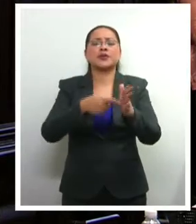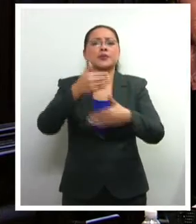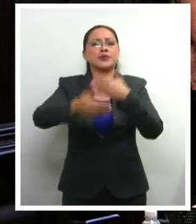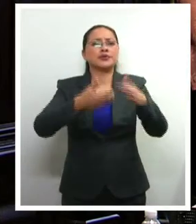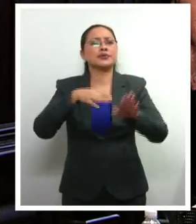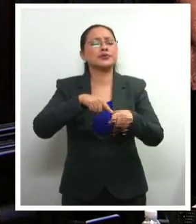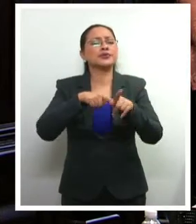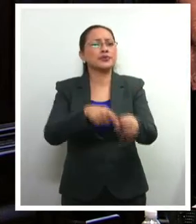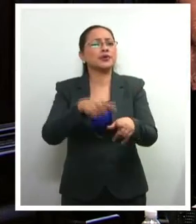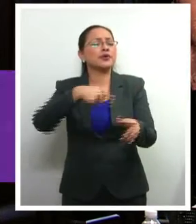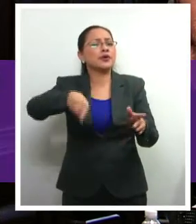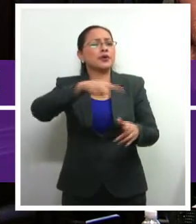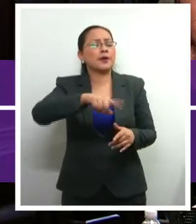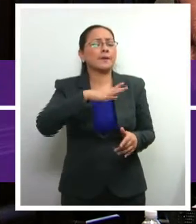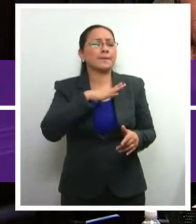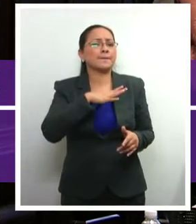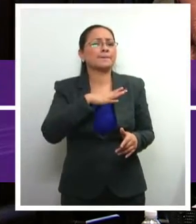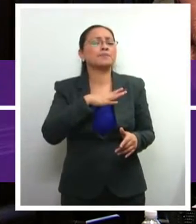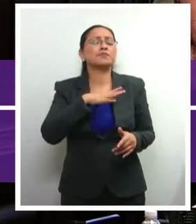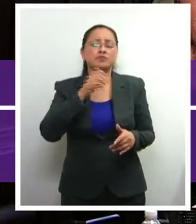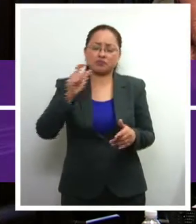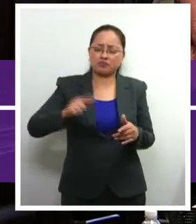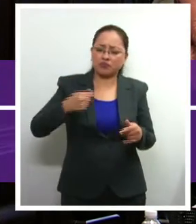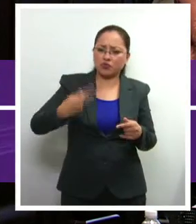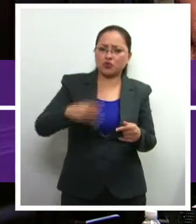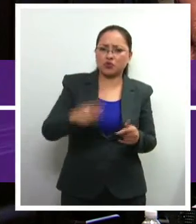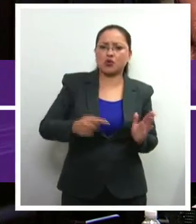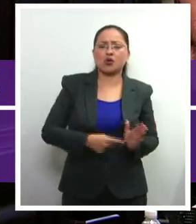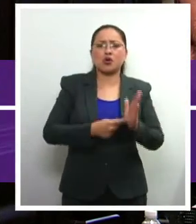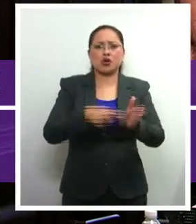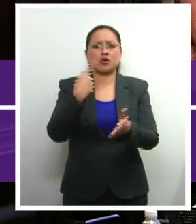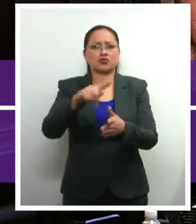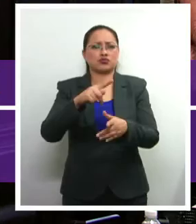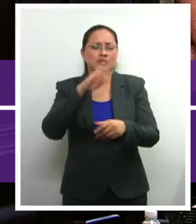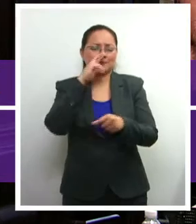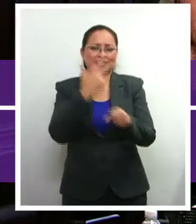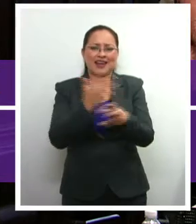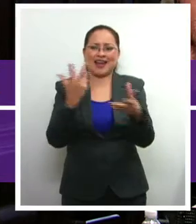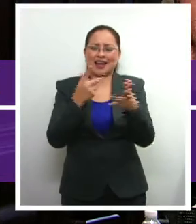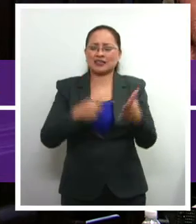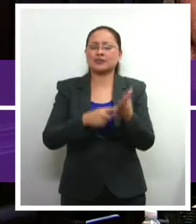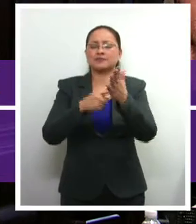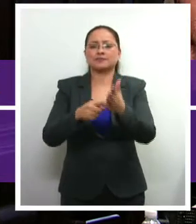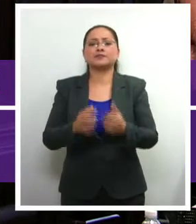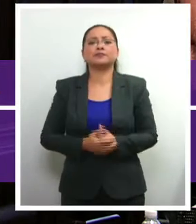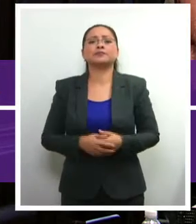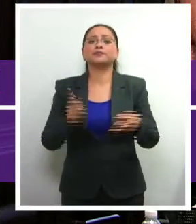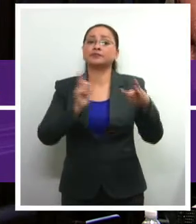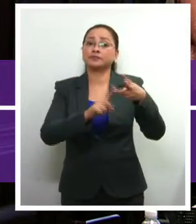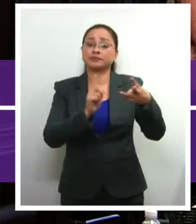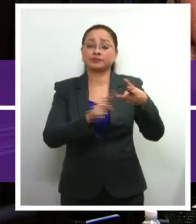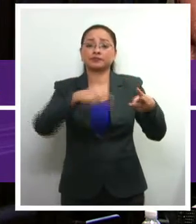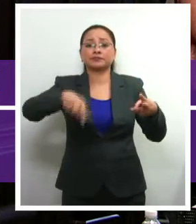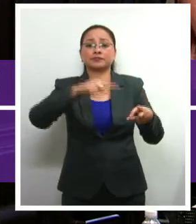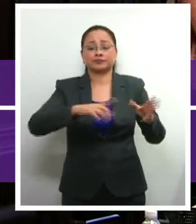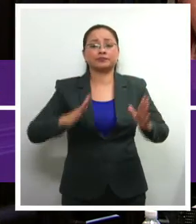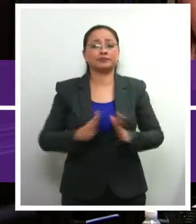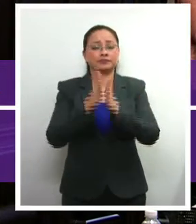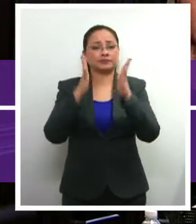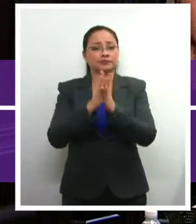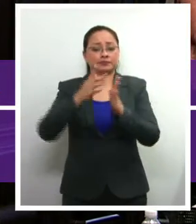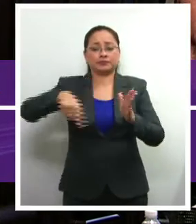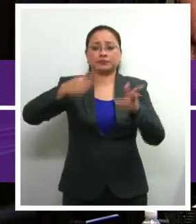procesos legislativos y el ejercicio de sus facultades y funciones. Y tercero, se garantiza la